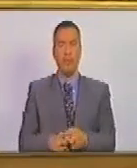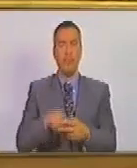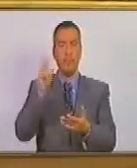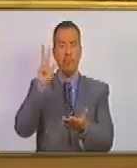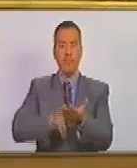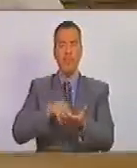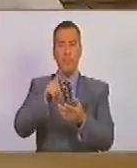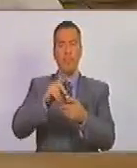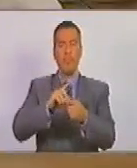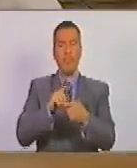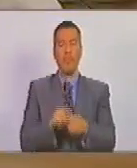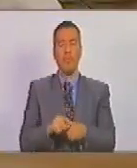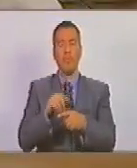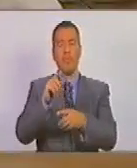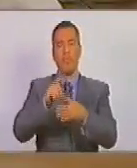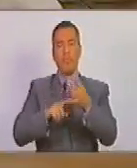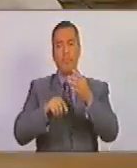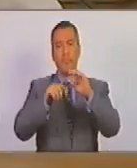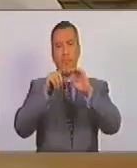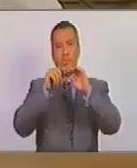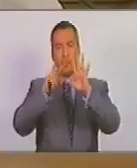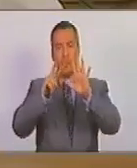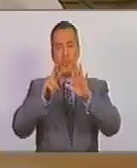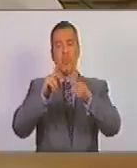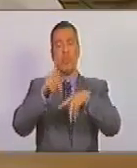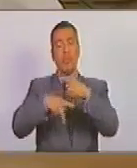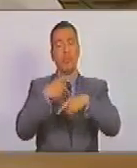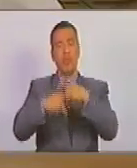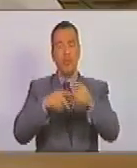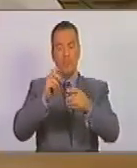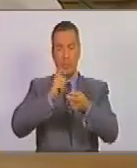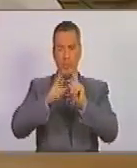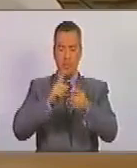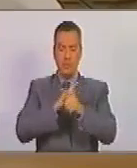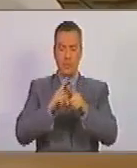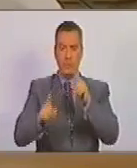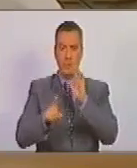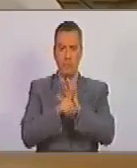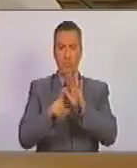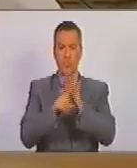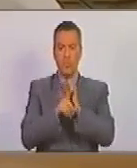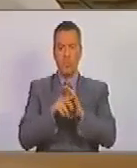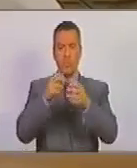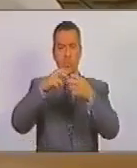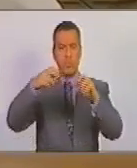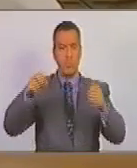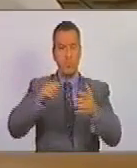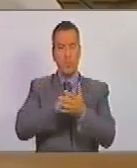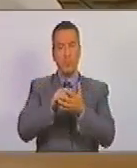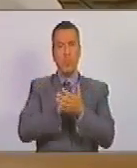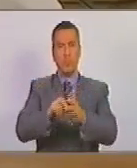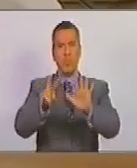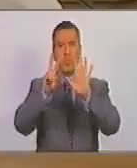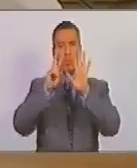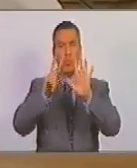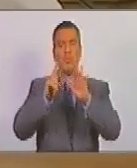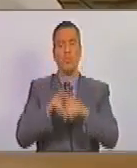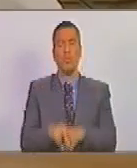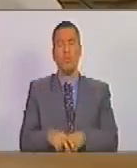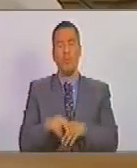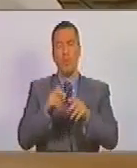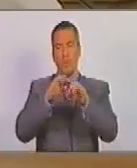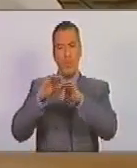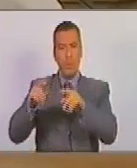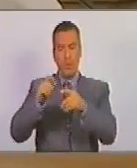Aprobado. Siguiente. Décimo séptimo. Se propone aprobar con modificación la denominación del epígrafe del artículo 7, el cual queda